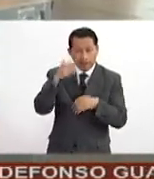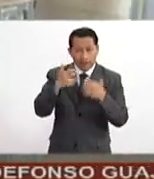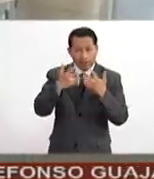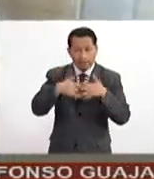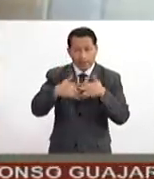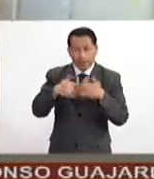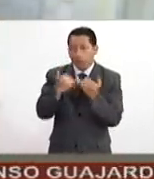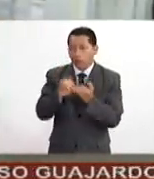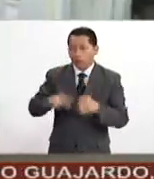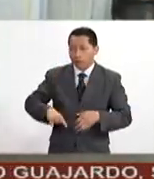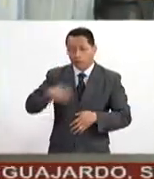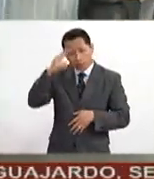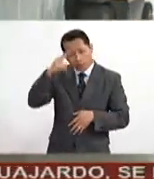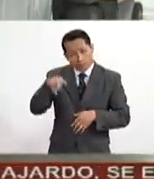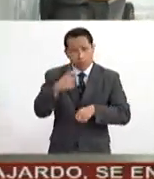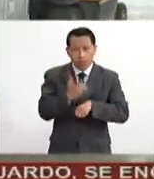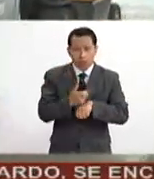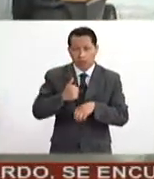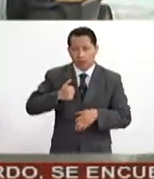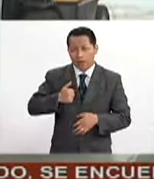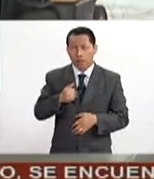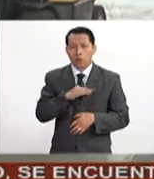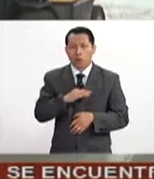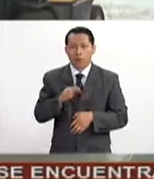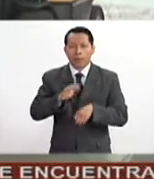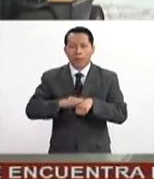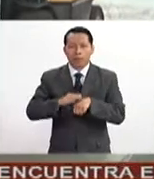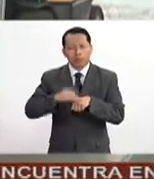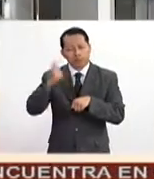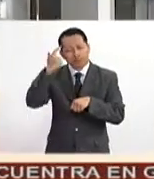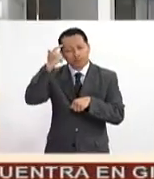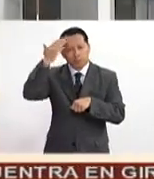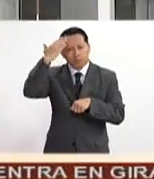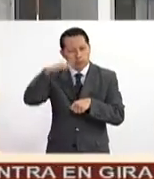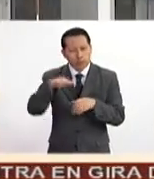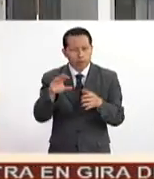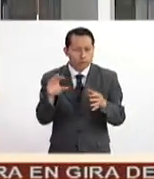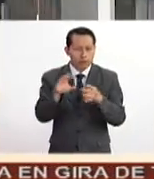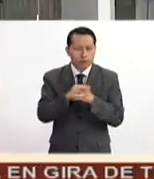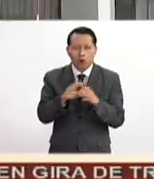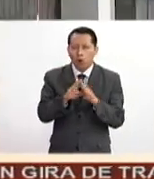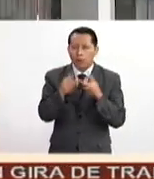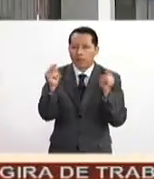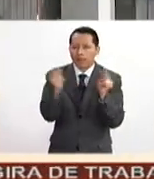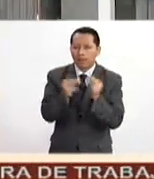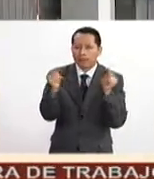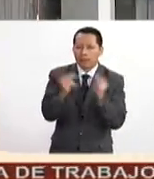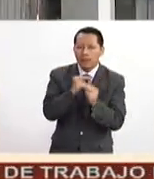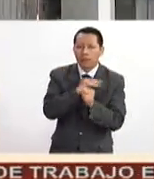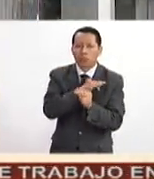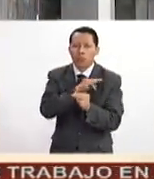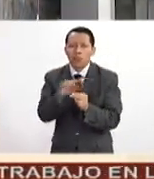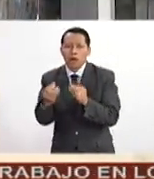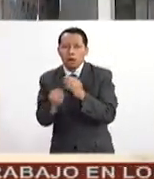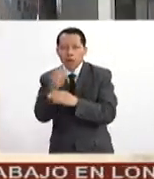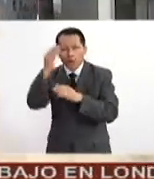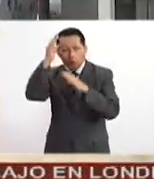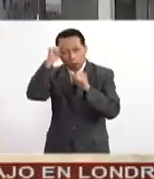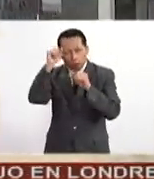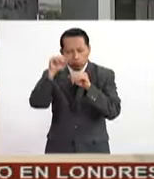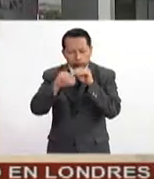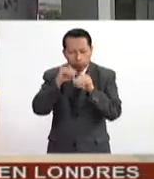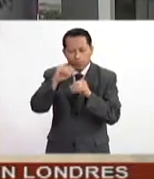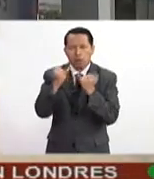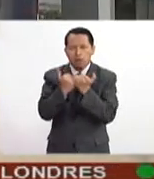y los gobiernos de México, Estados Unidos y Canadá son cada vez más conscientes de la necesidad de conseguir un nuevo acuerdo y avanzar